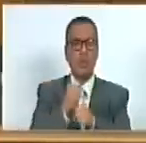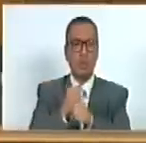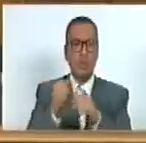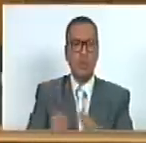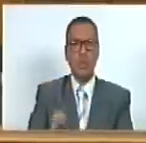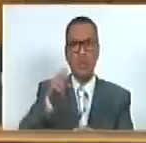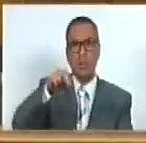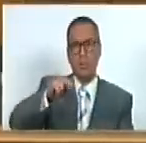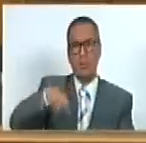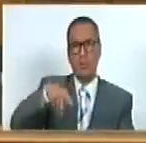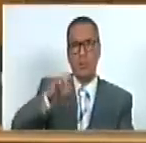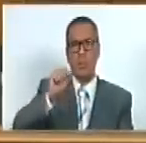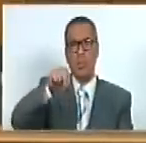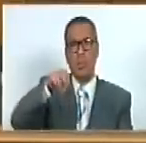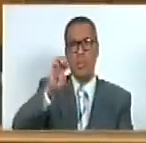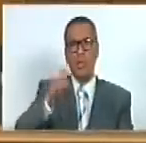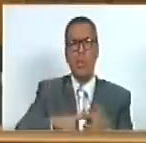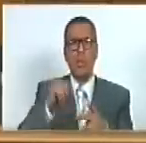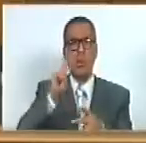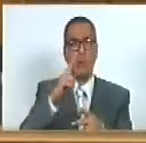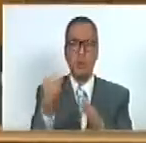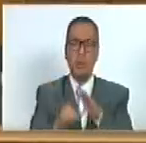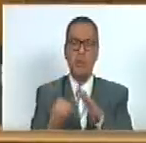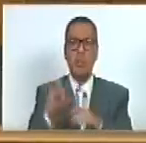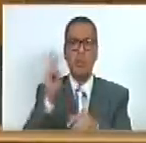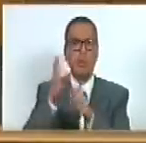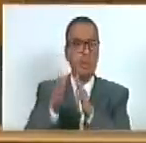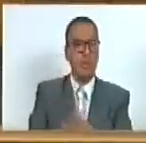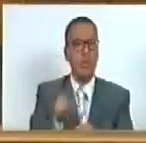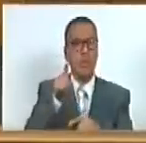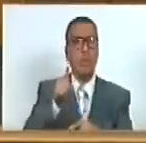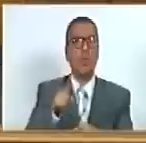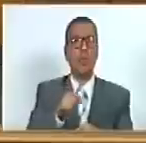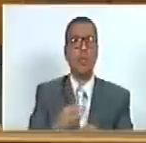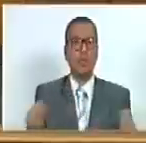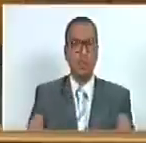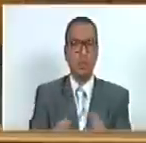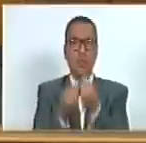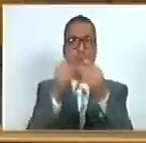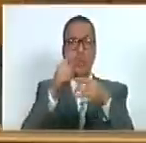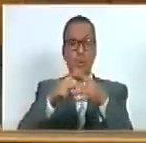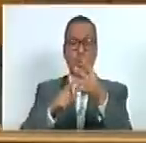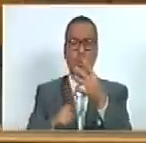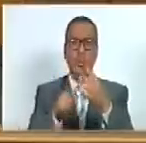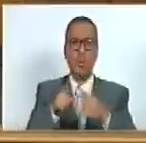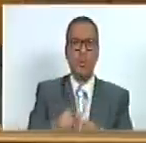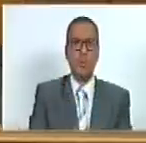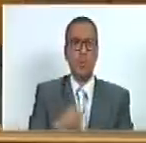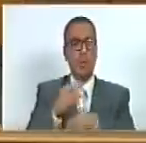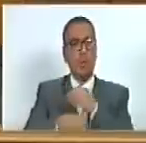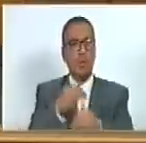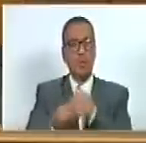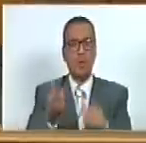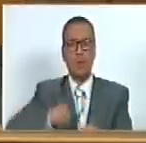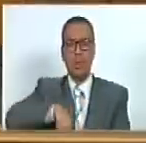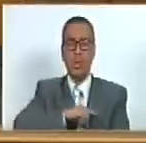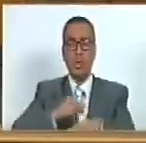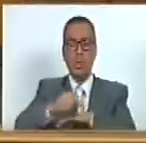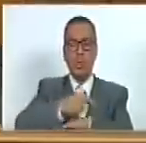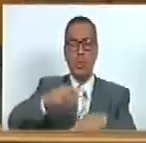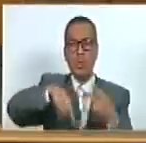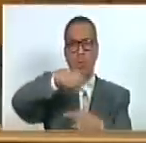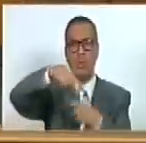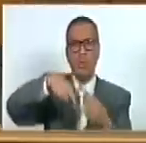IPASME y el Instituto Venezolano de Seguros Sociales. Aquí hay un conjunto de cosas, haciéndolo nuestro gobierno